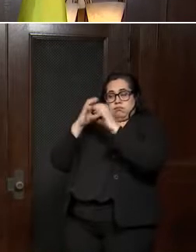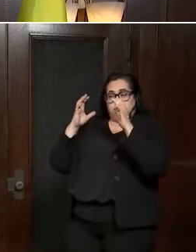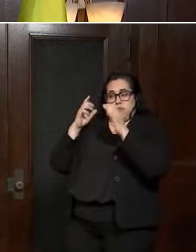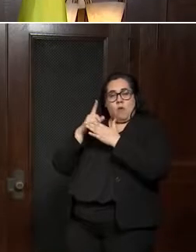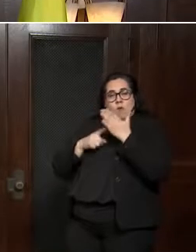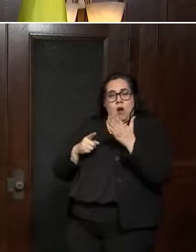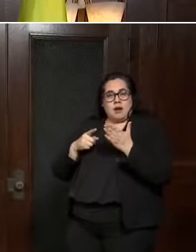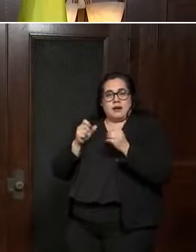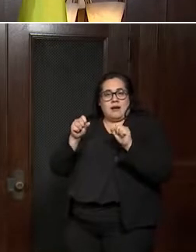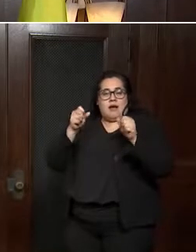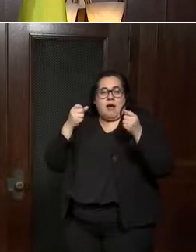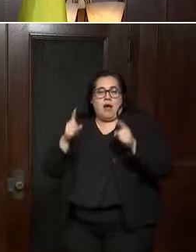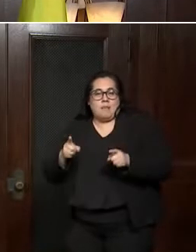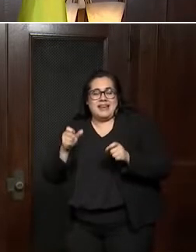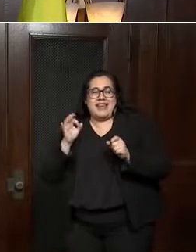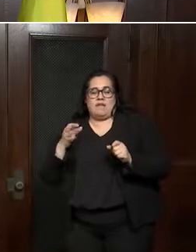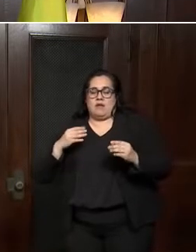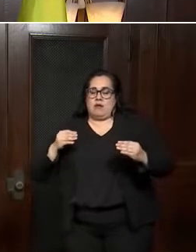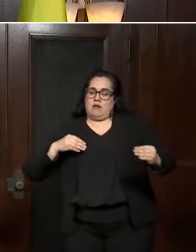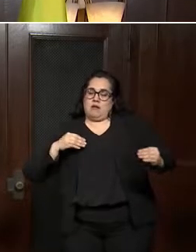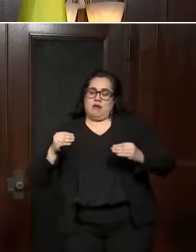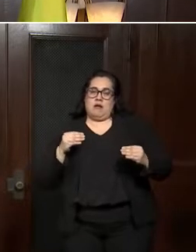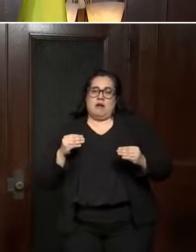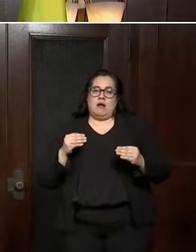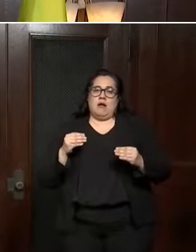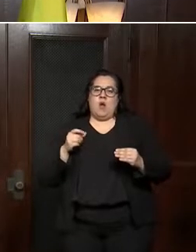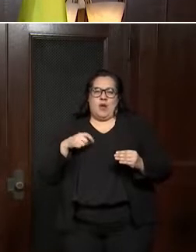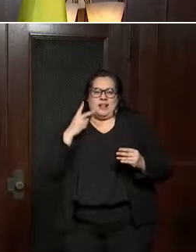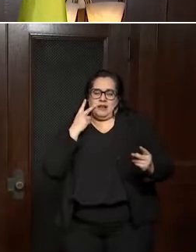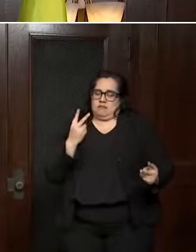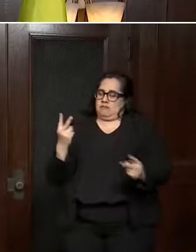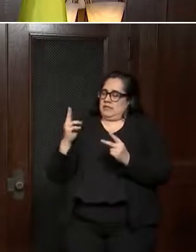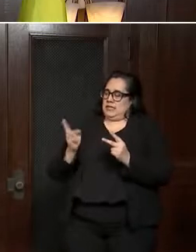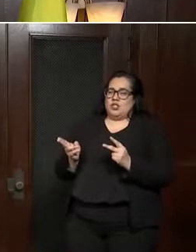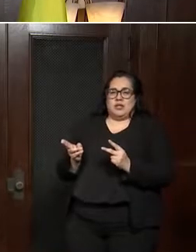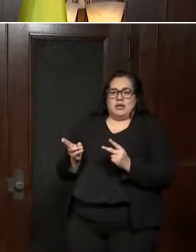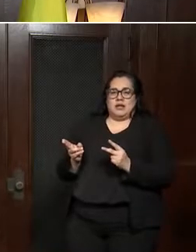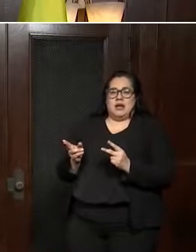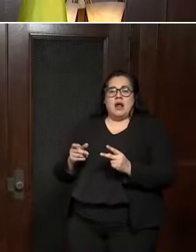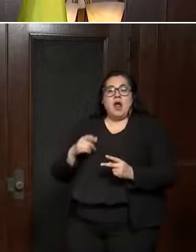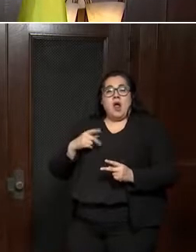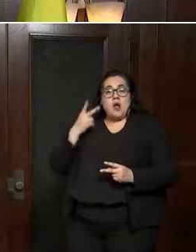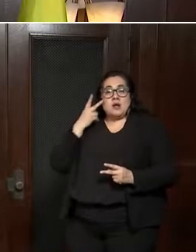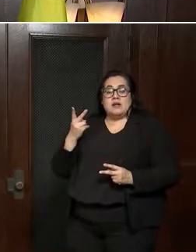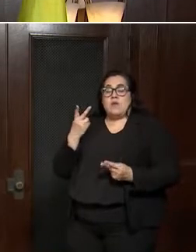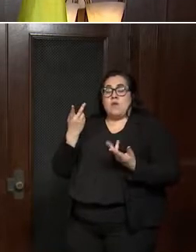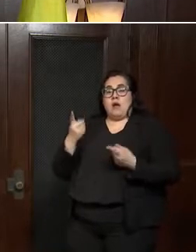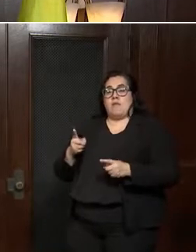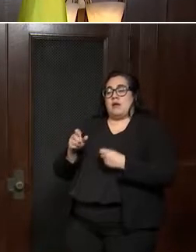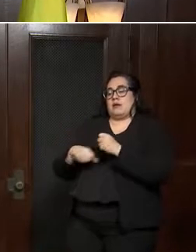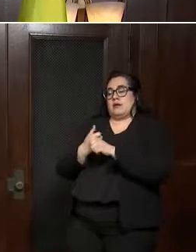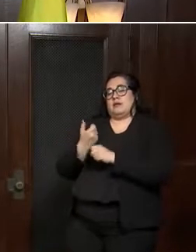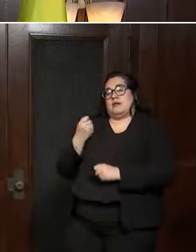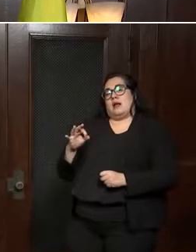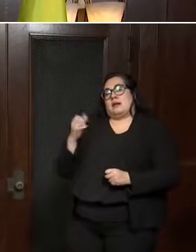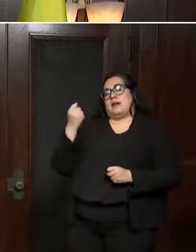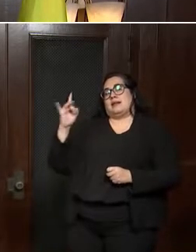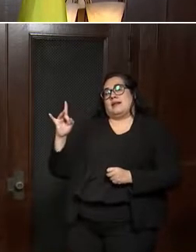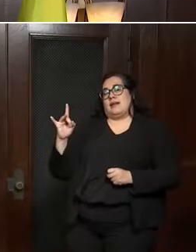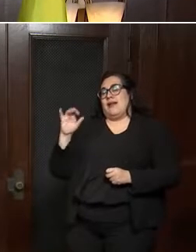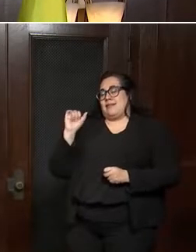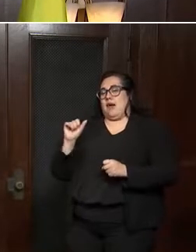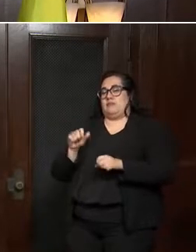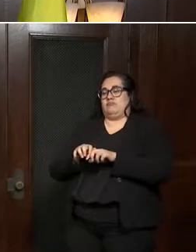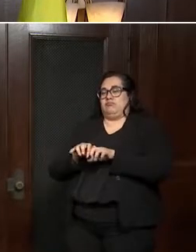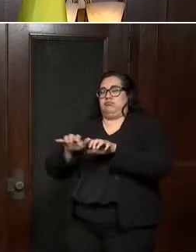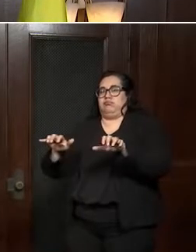puede pasar si relajamos la orden muy temprano. La pandemia de 1918 nos cuenta